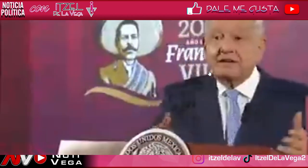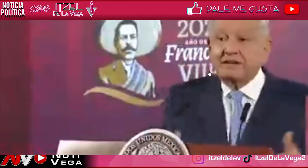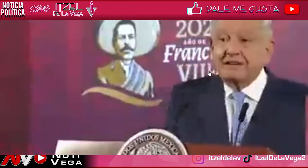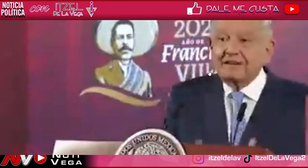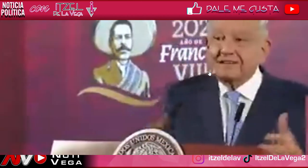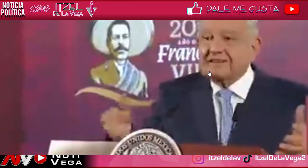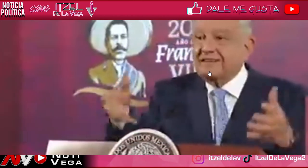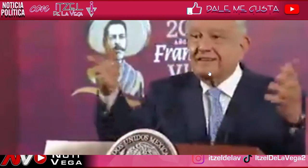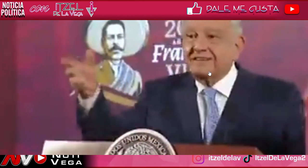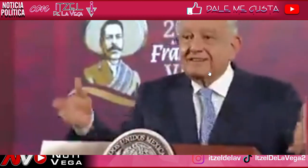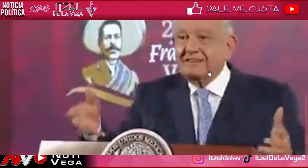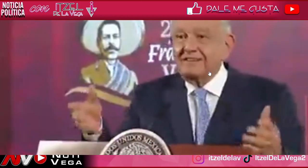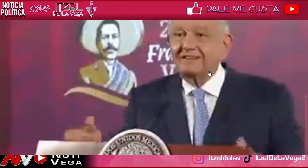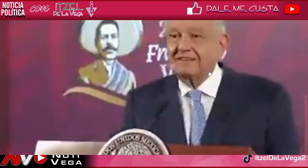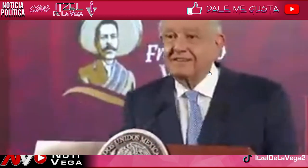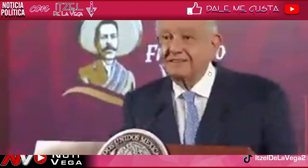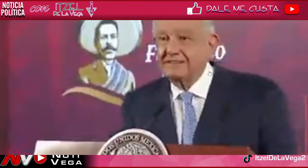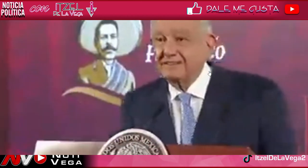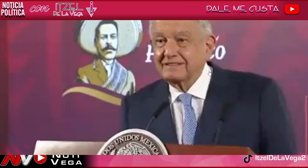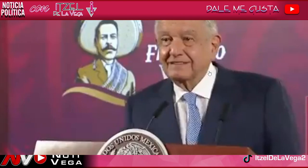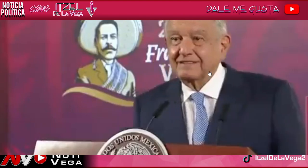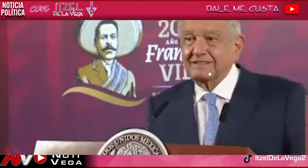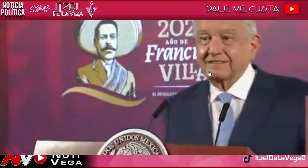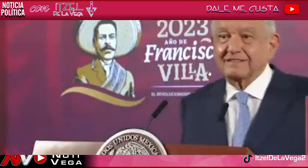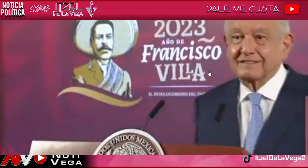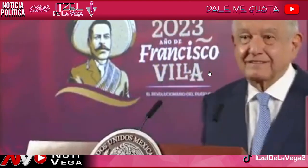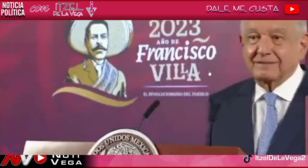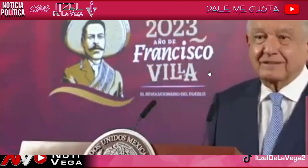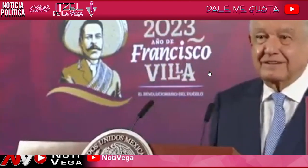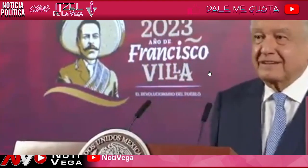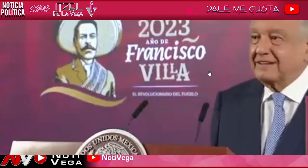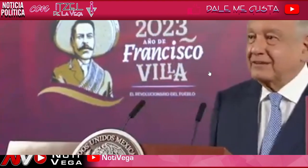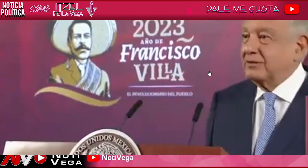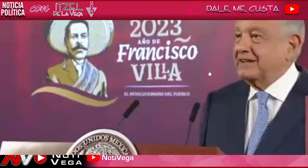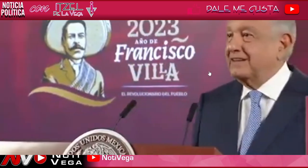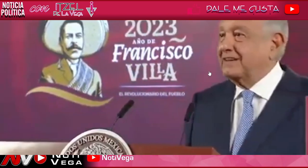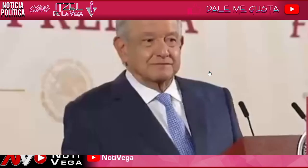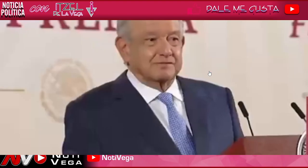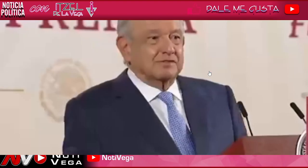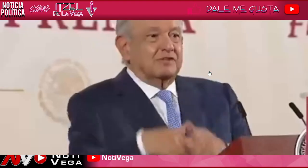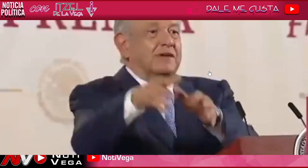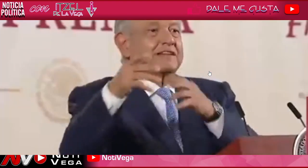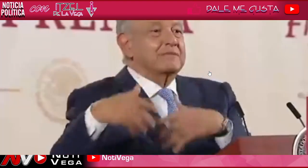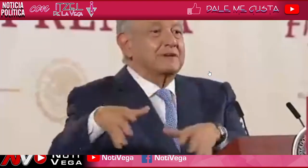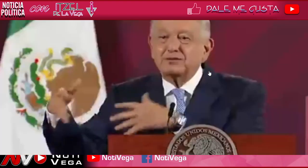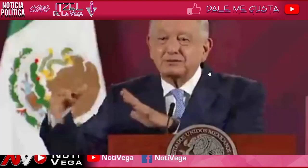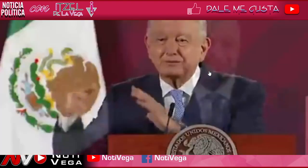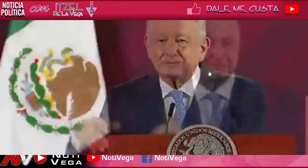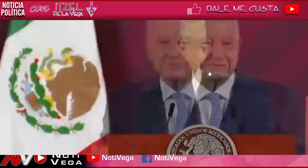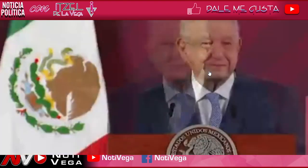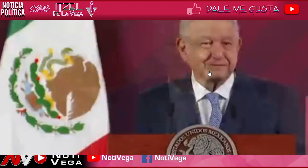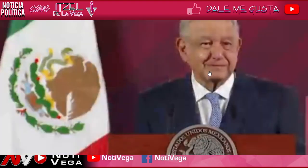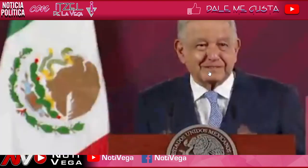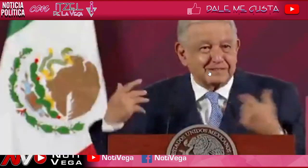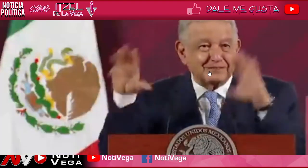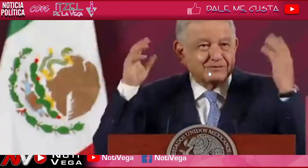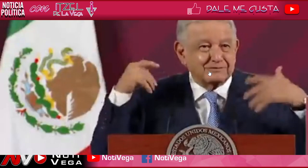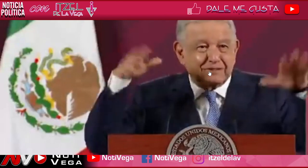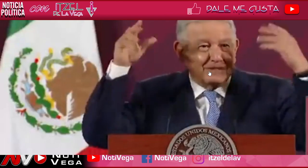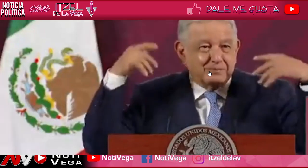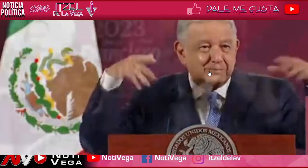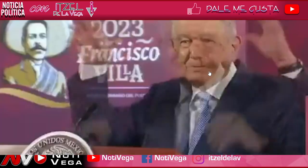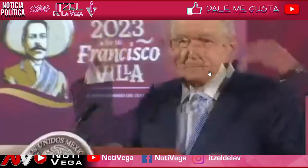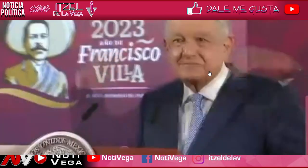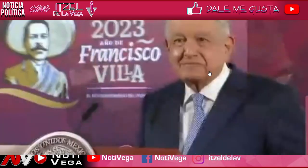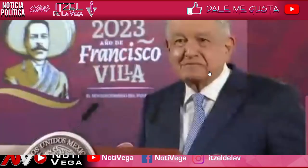van a salir de manera leguleya, con que no hay término. Es decir,